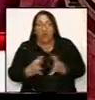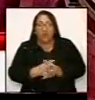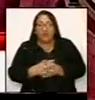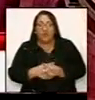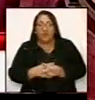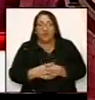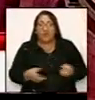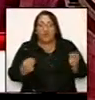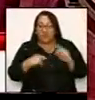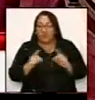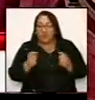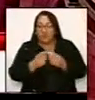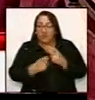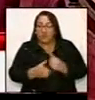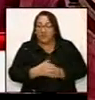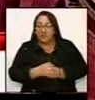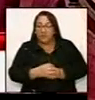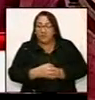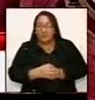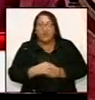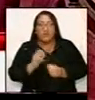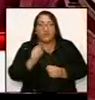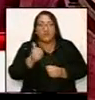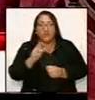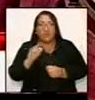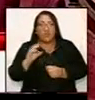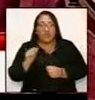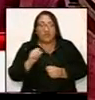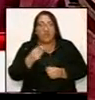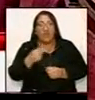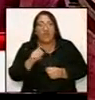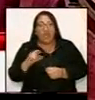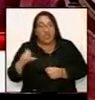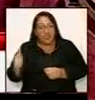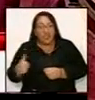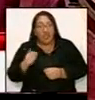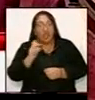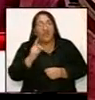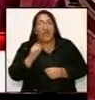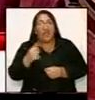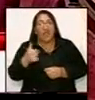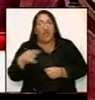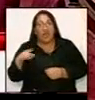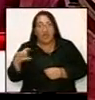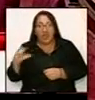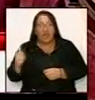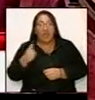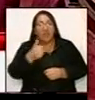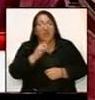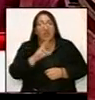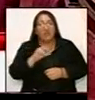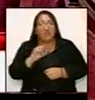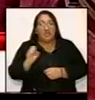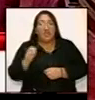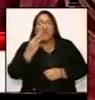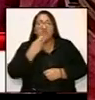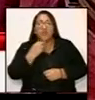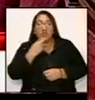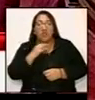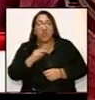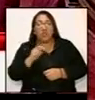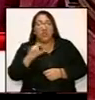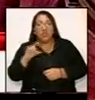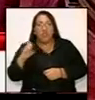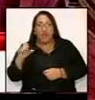encuentra presente las congresistas Mercedes Arauz, Víctor Andrés García Belaúnde, Juan Carlos del Águila, Richard Arce, Mauricio Mulder, Paloma Noceda,